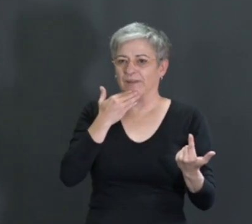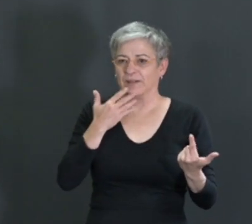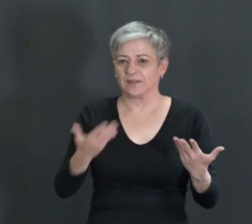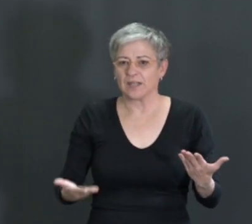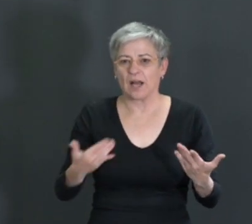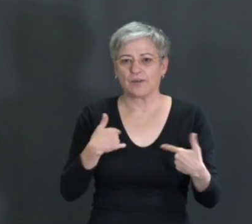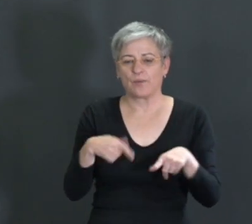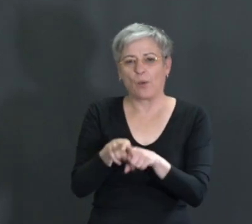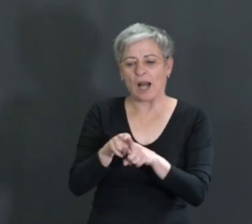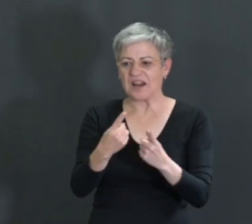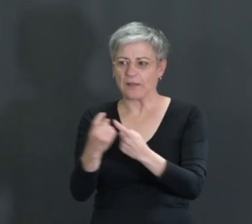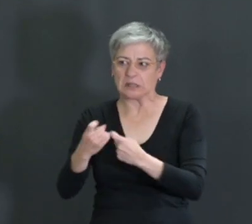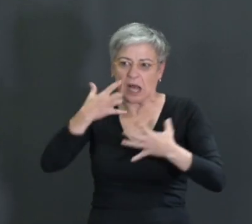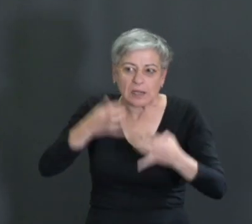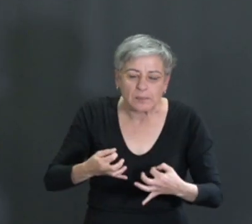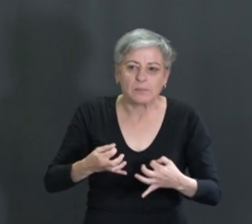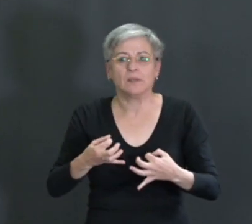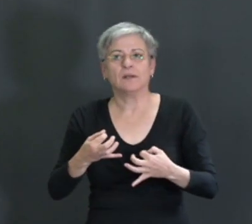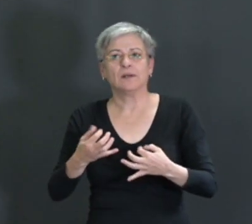a la necesidad de la accesibilidad.